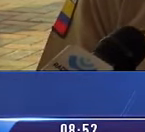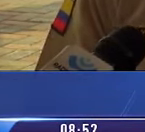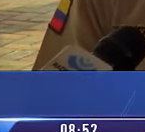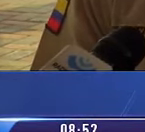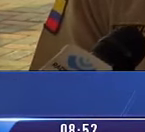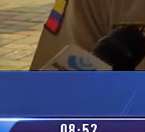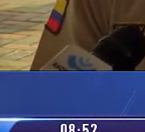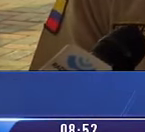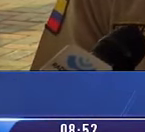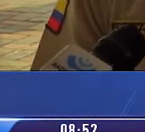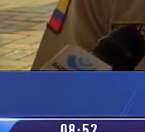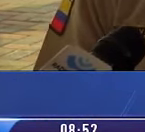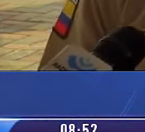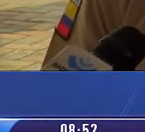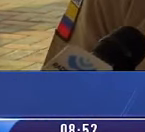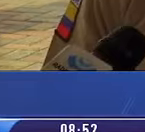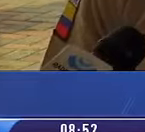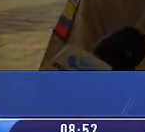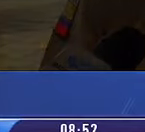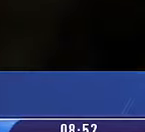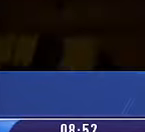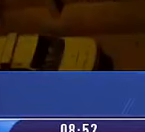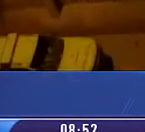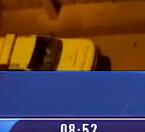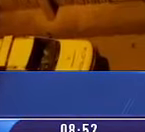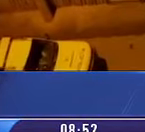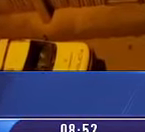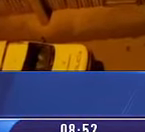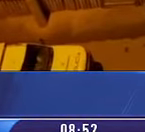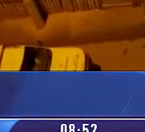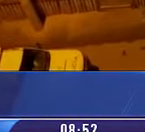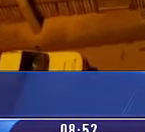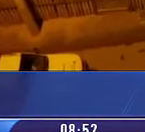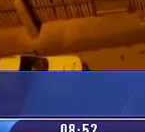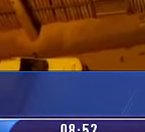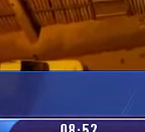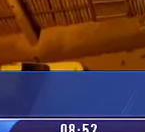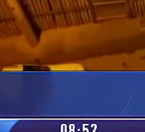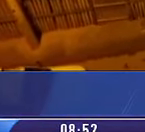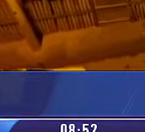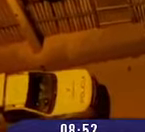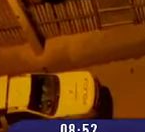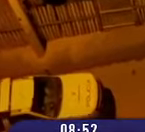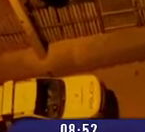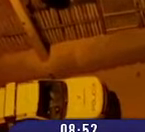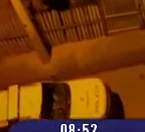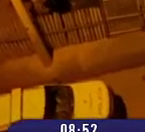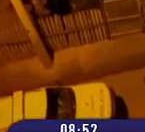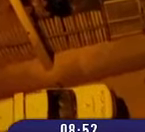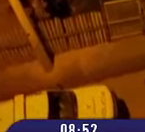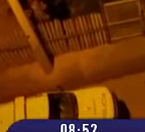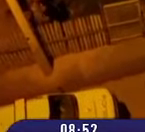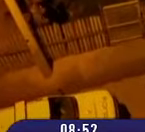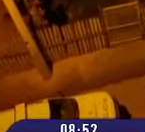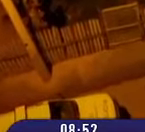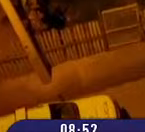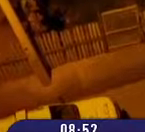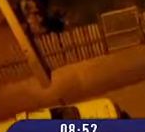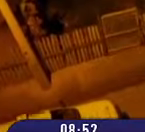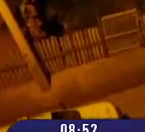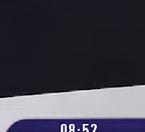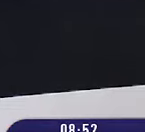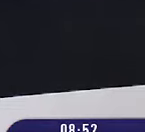registra un promedio entre 17 y 25 años. Con cámaras, Eduardo García desde la provincia de Manabí, informó Wendy